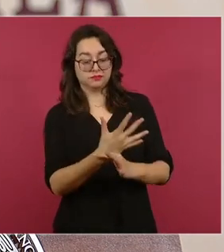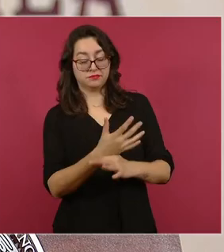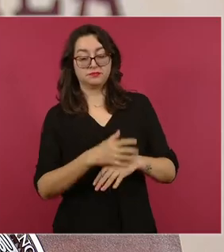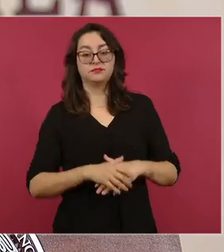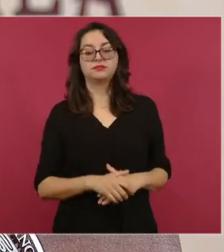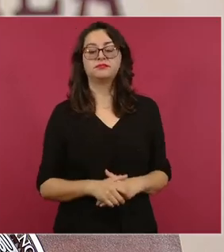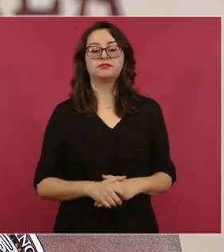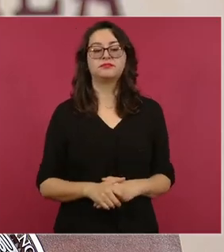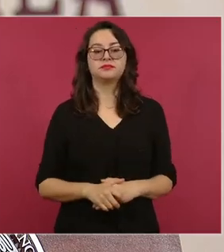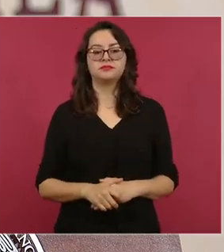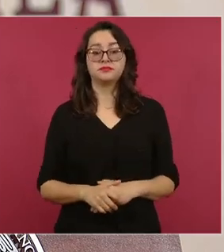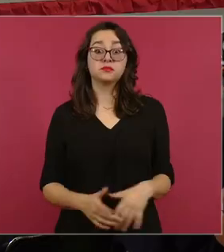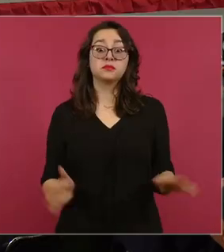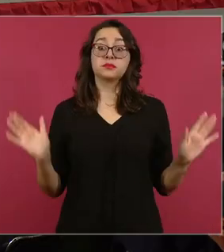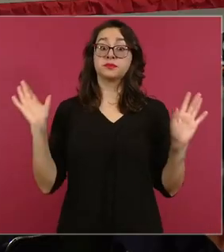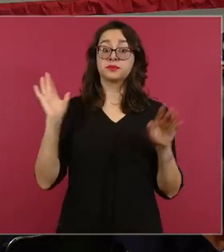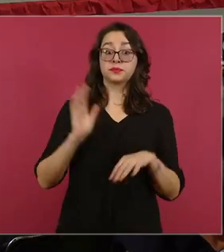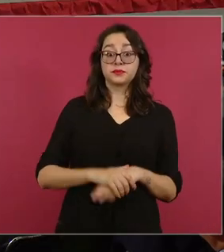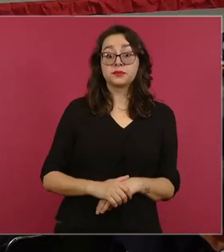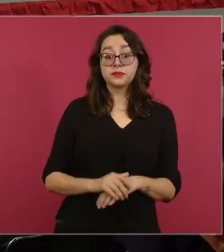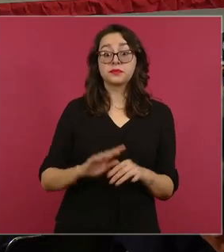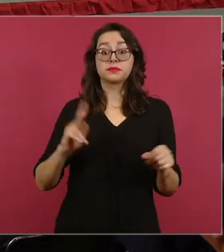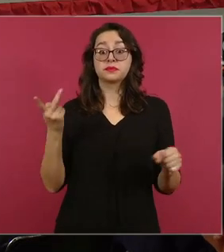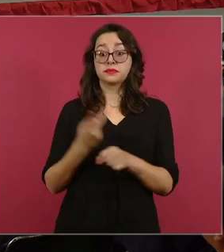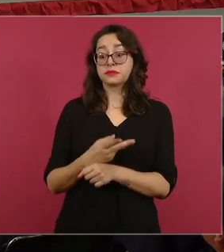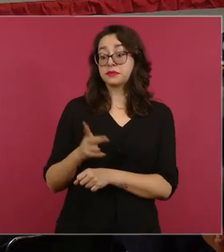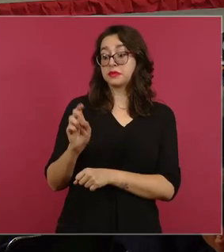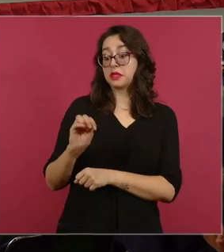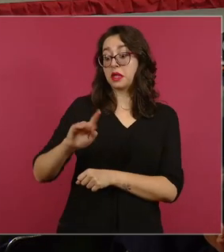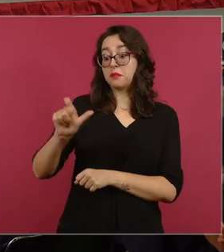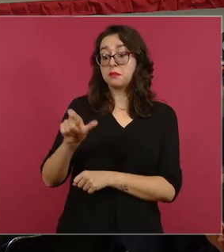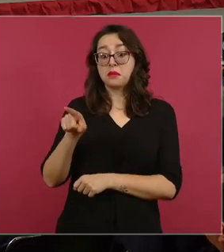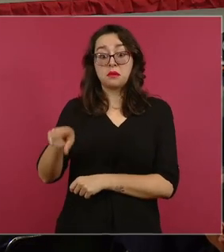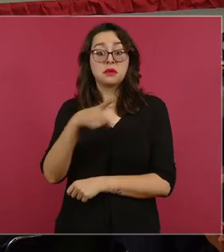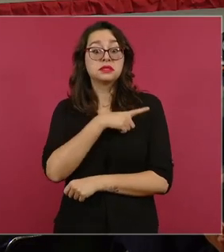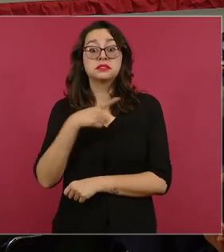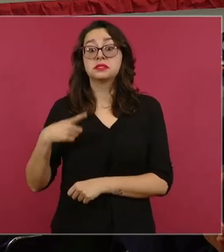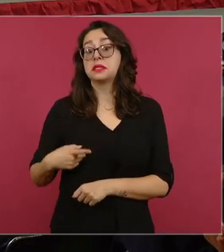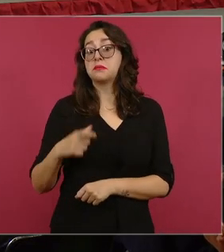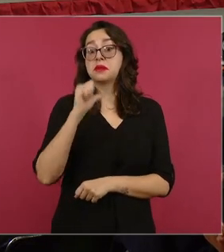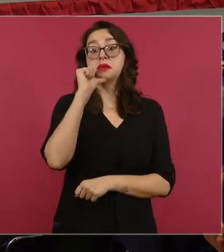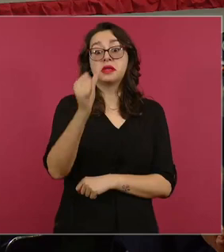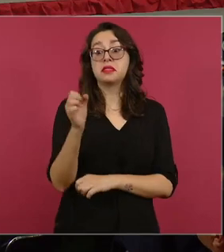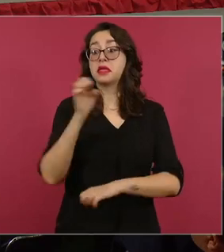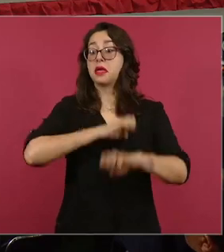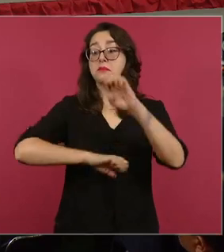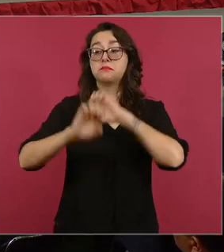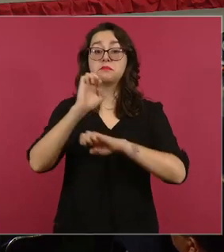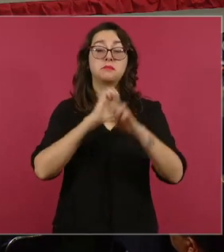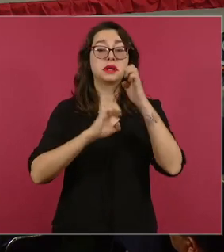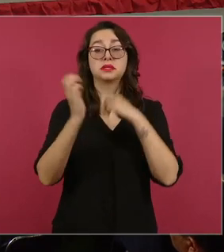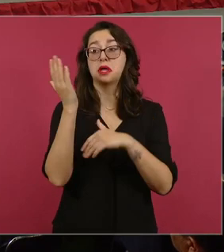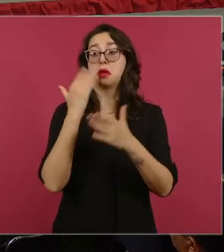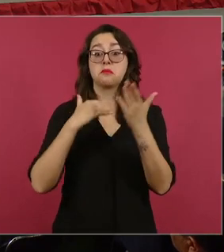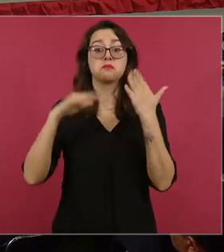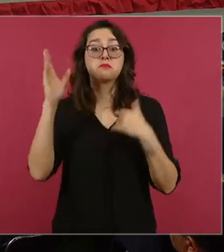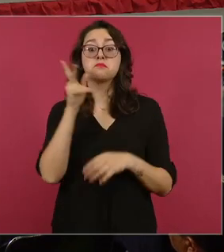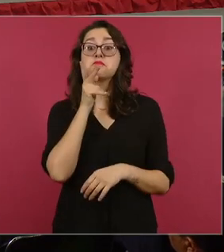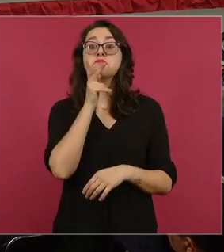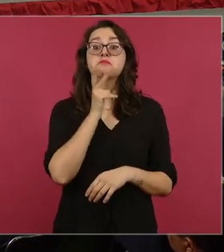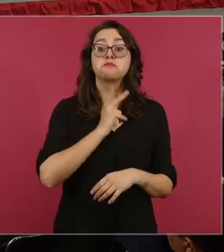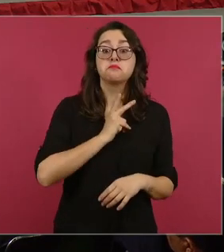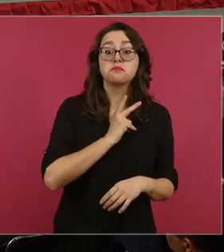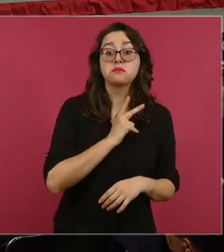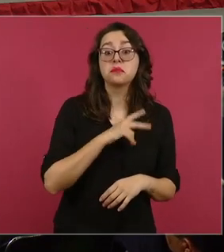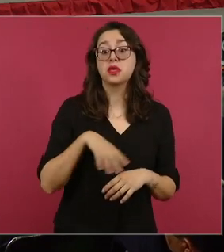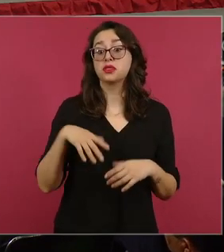citarlo. ¡Ah, caray! Ahora resulta que Pemex no está endeudada, es una empresa boyante y además de petróleo, produce